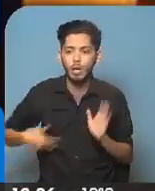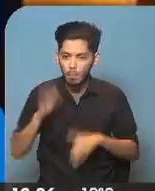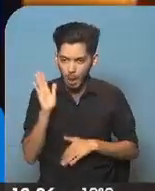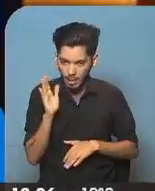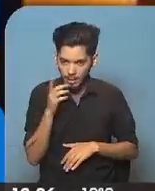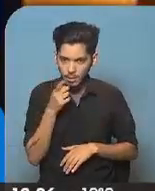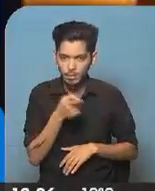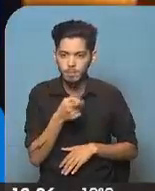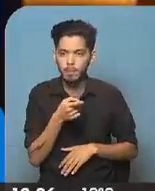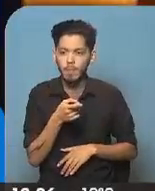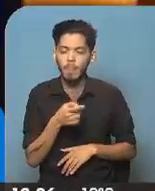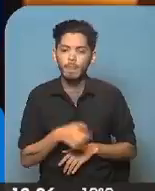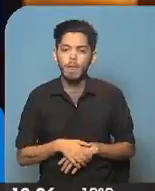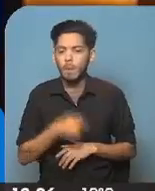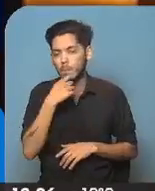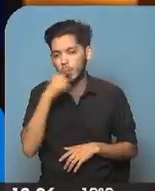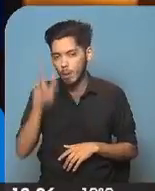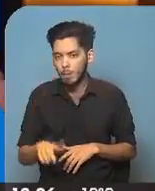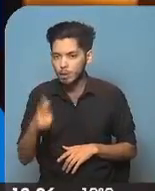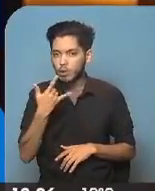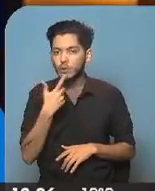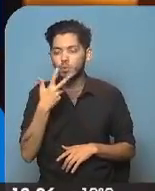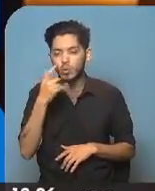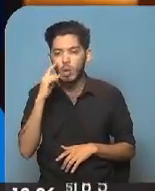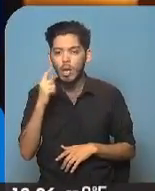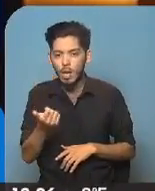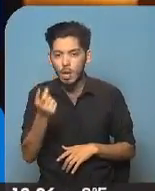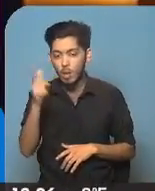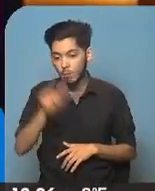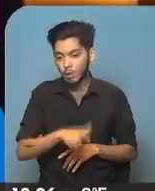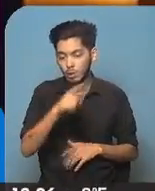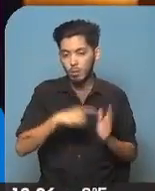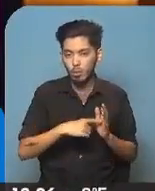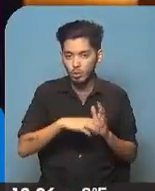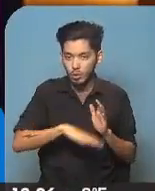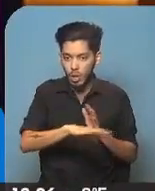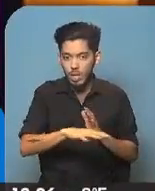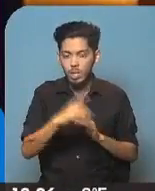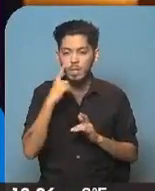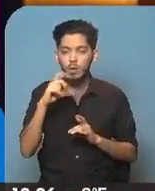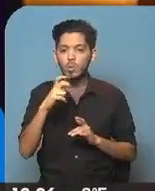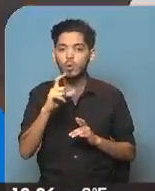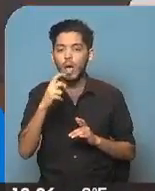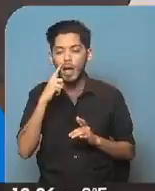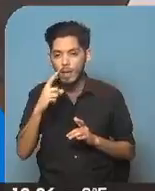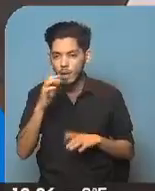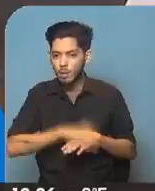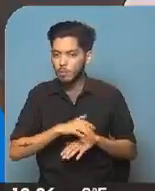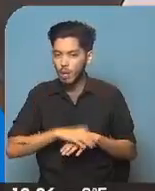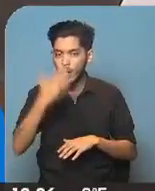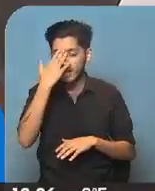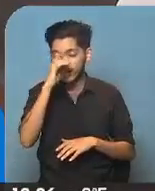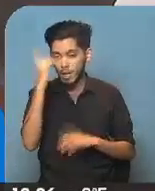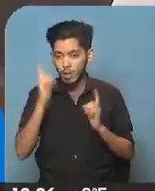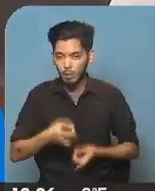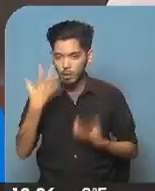supongamos que hay un donante en ushuaia y un tomador en la ciudad de buenos aires- el estado el incucai va a tener que hacerse cargo de los